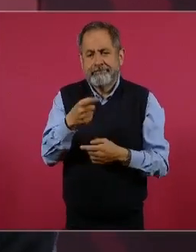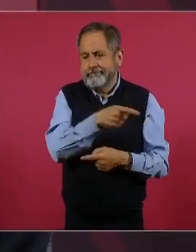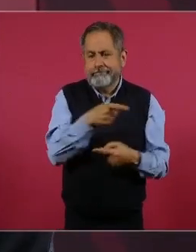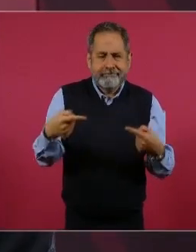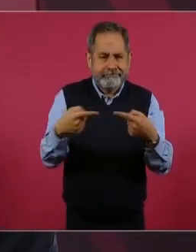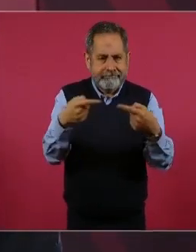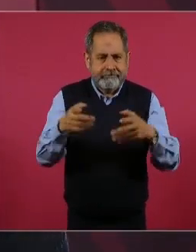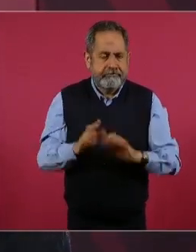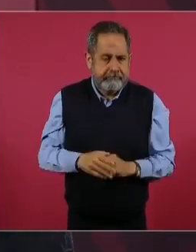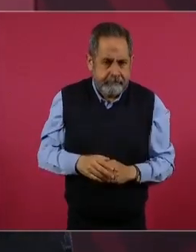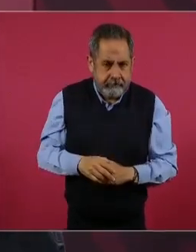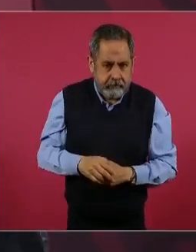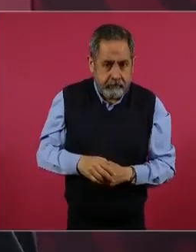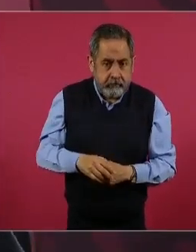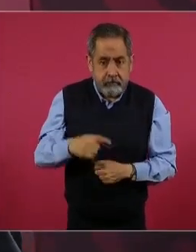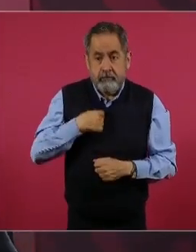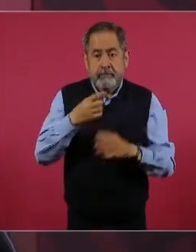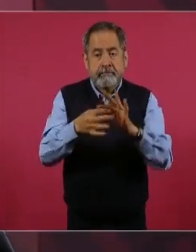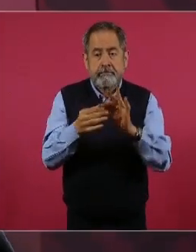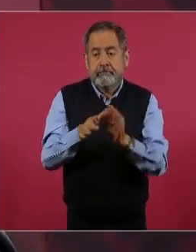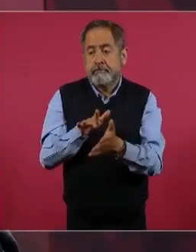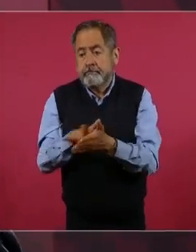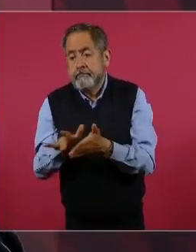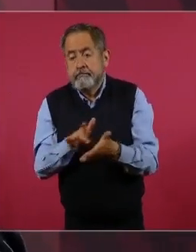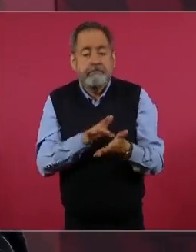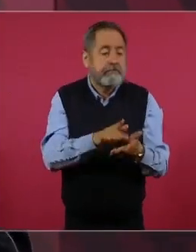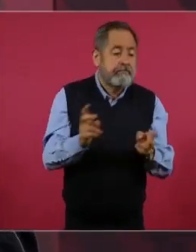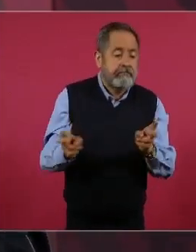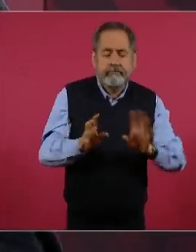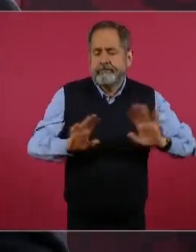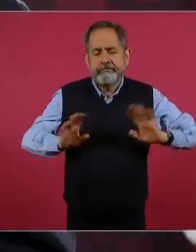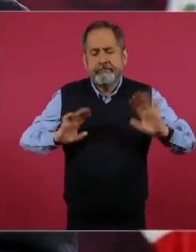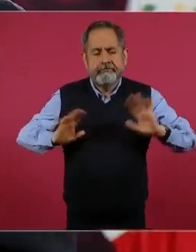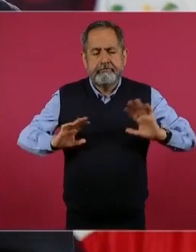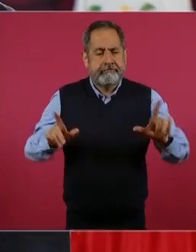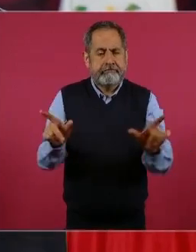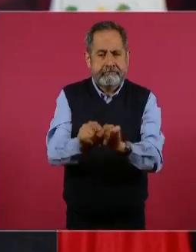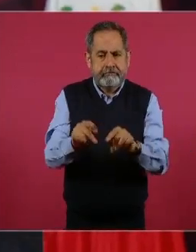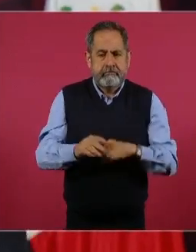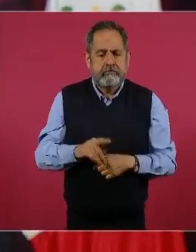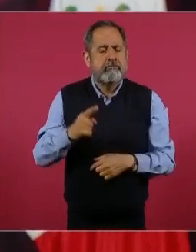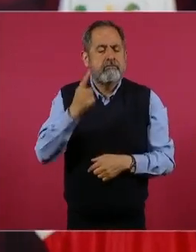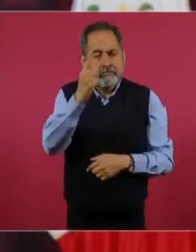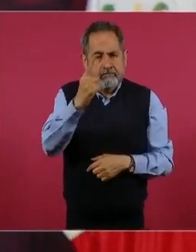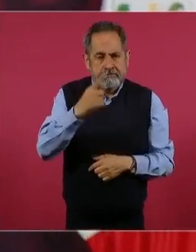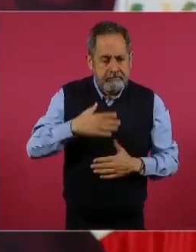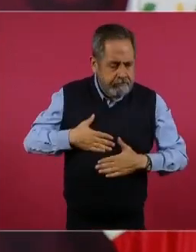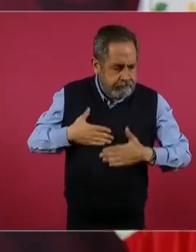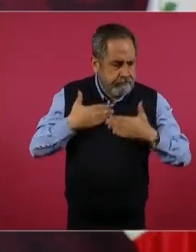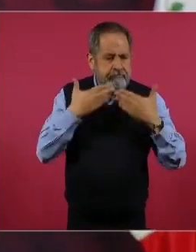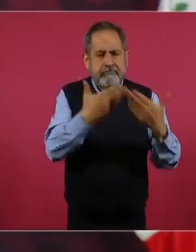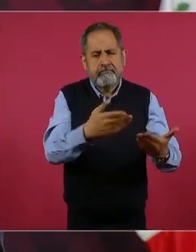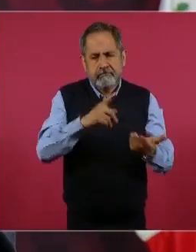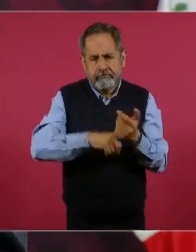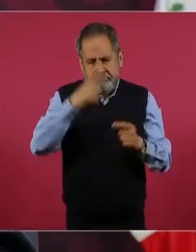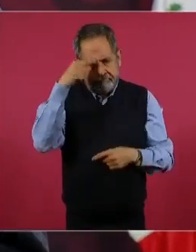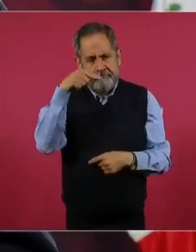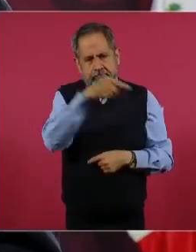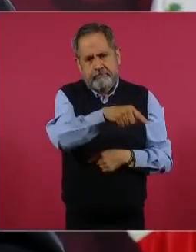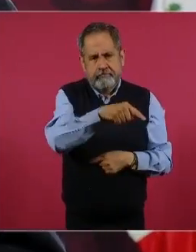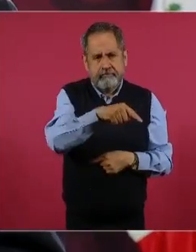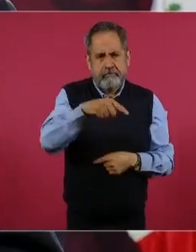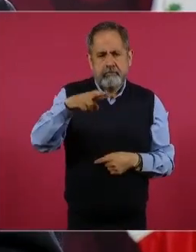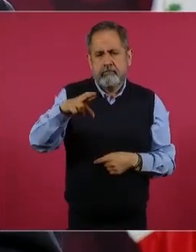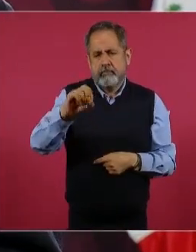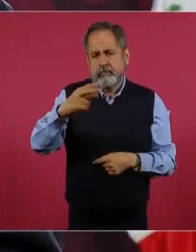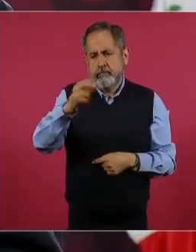No quiero tomar partido, nada más decir que le tengo mucha confianza al maestro